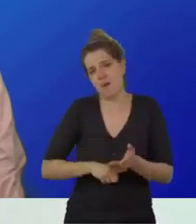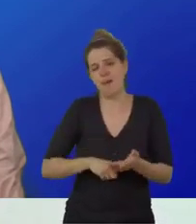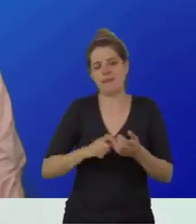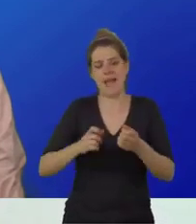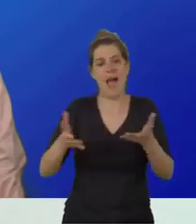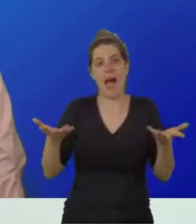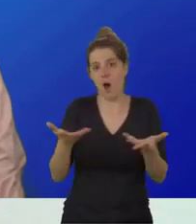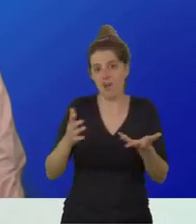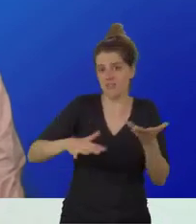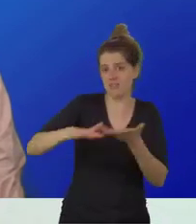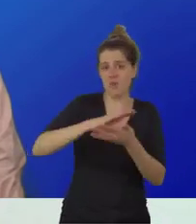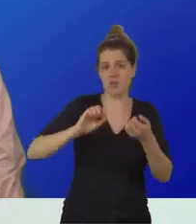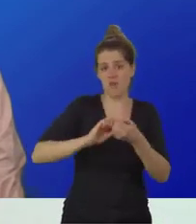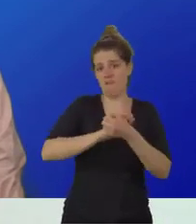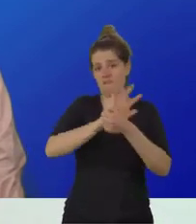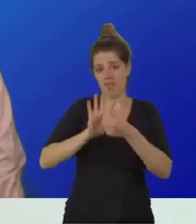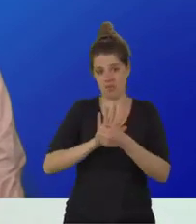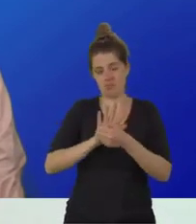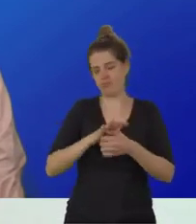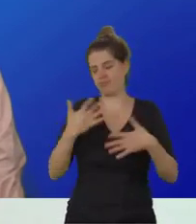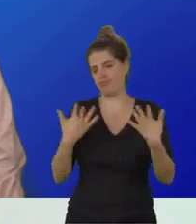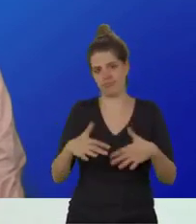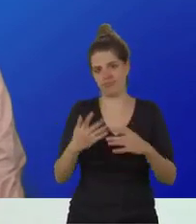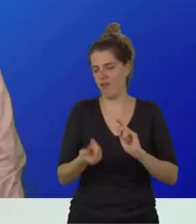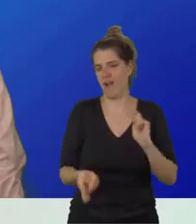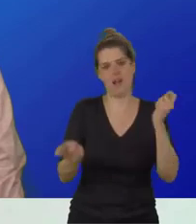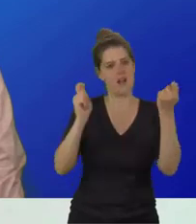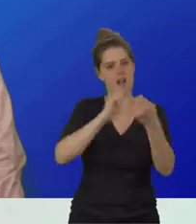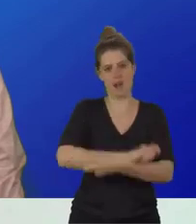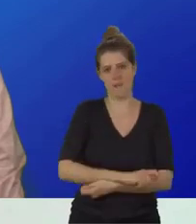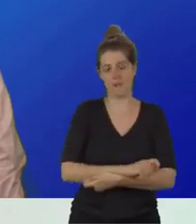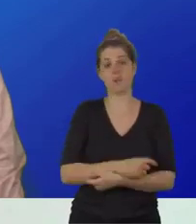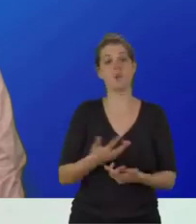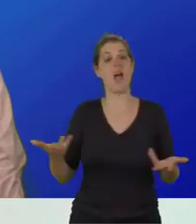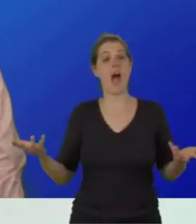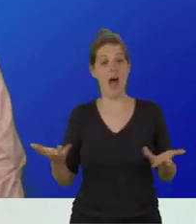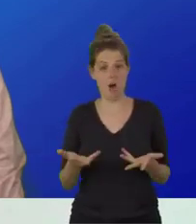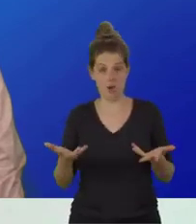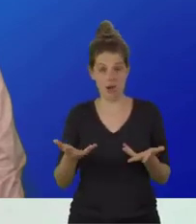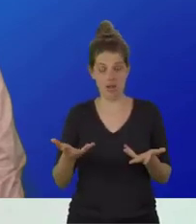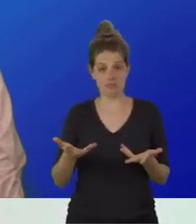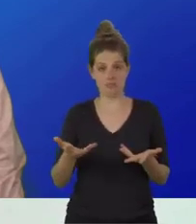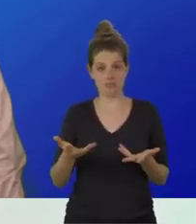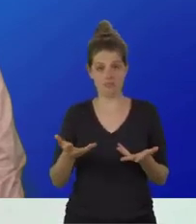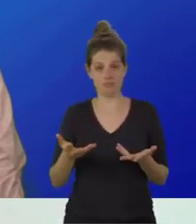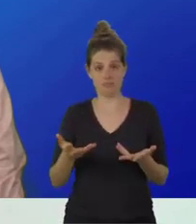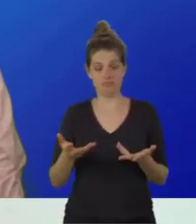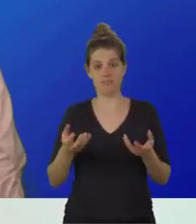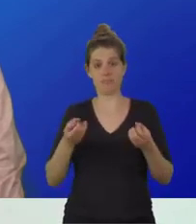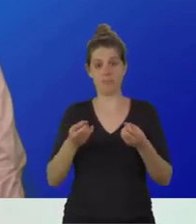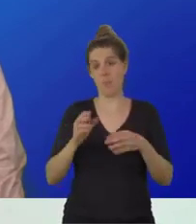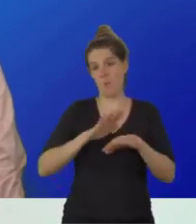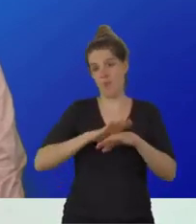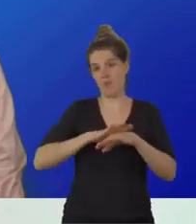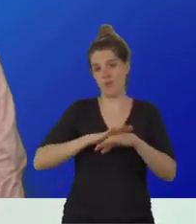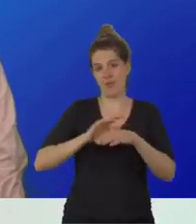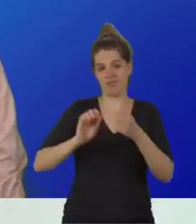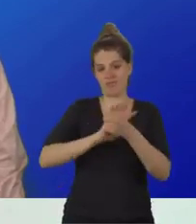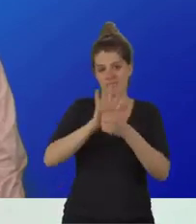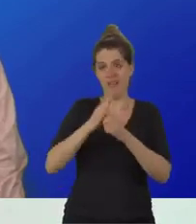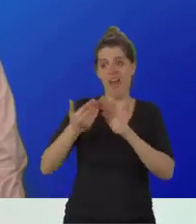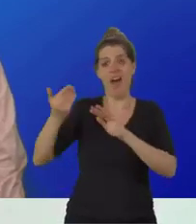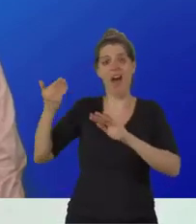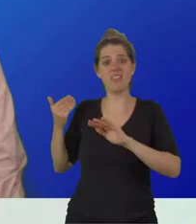pandemia todo cambió. Entonces, en contextos de pandemia nos hemos dado cuenta que las cuestiones